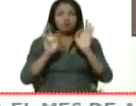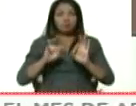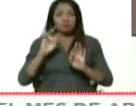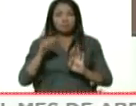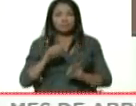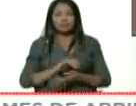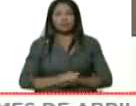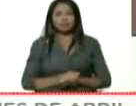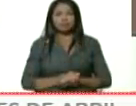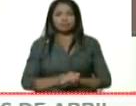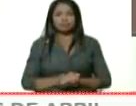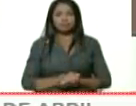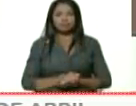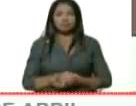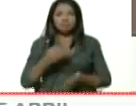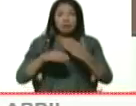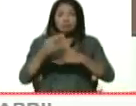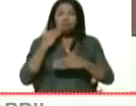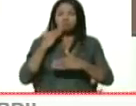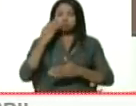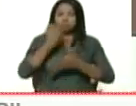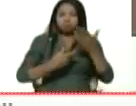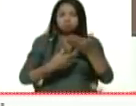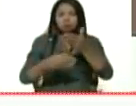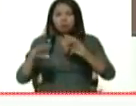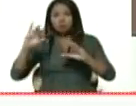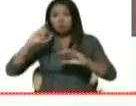Si cometen la estupidez, manda tu carta, Duque, a Guaidó.